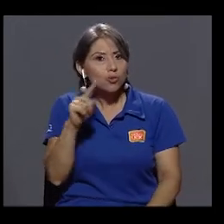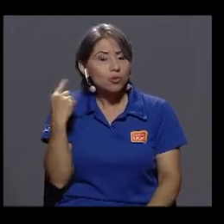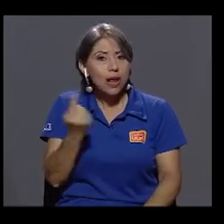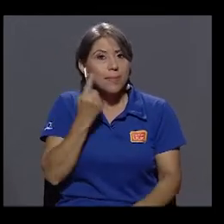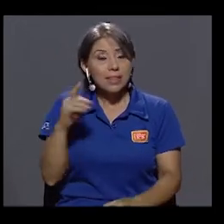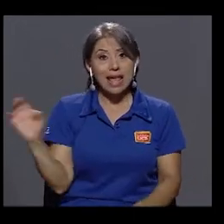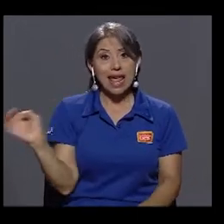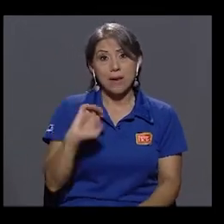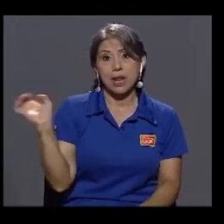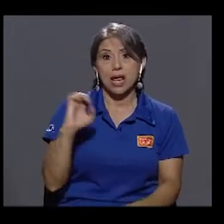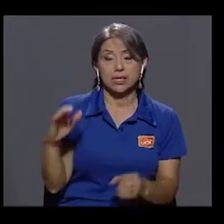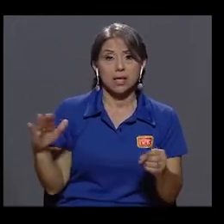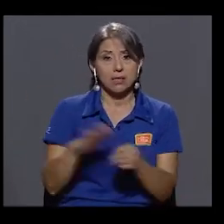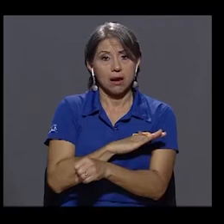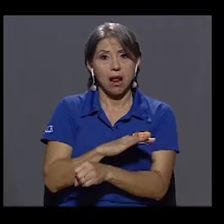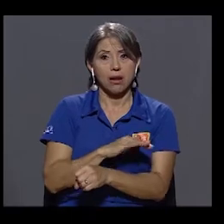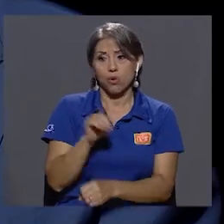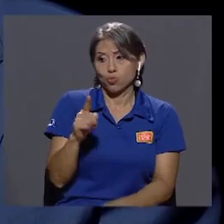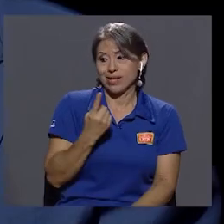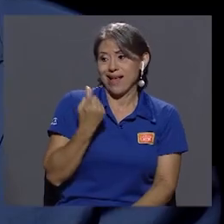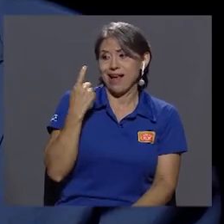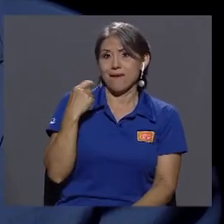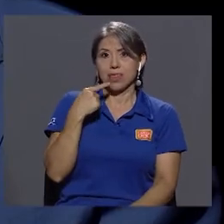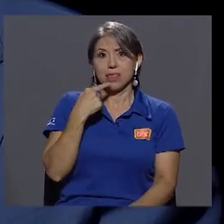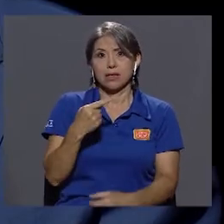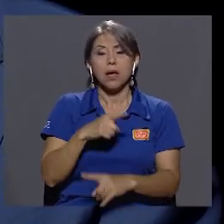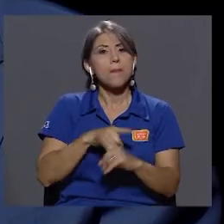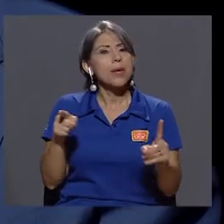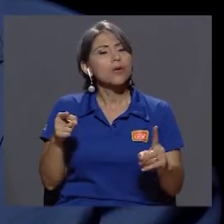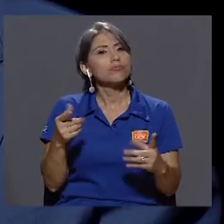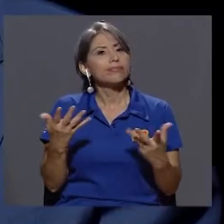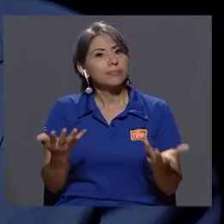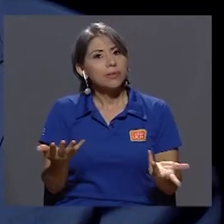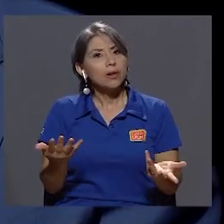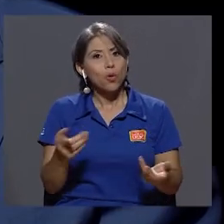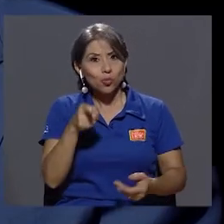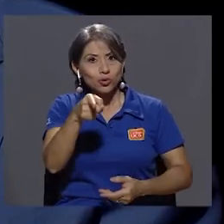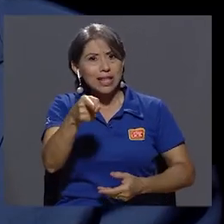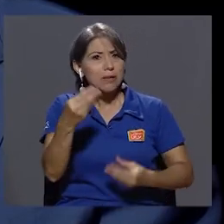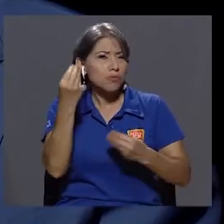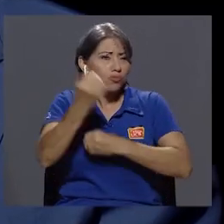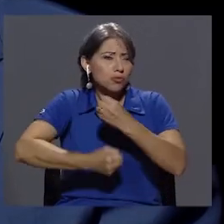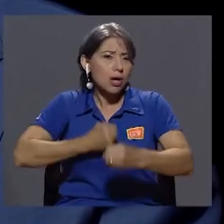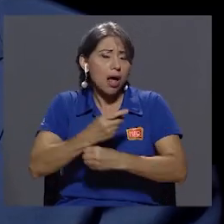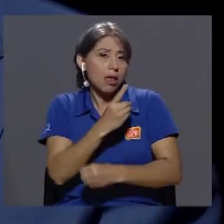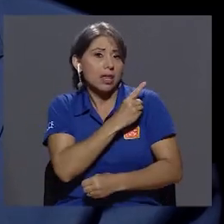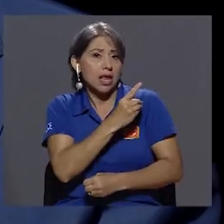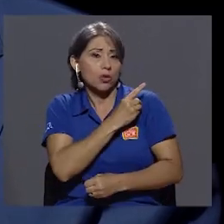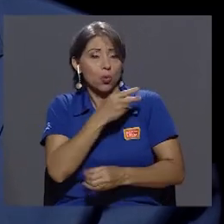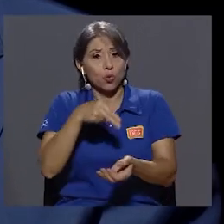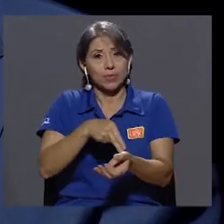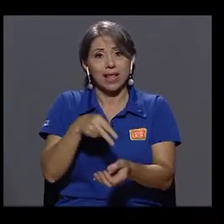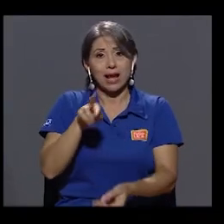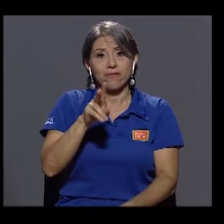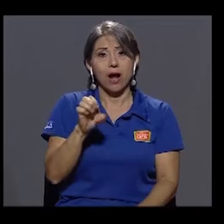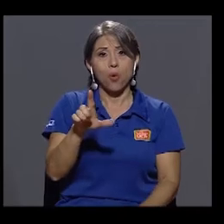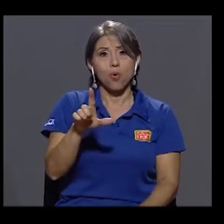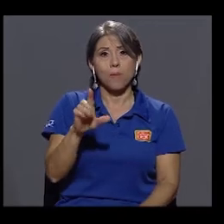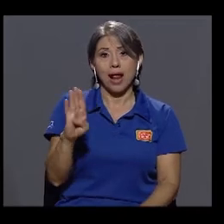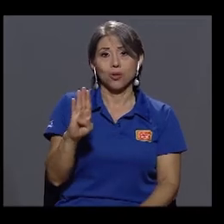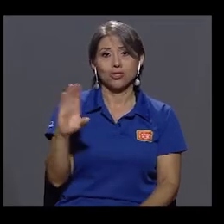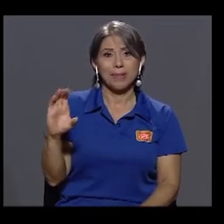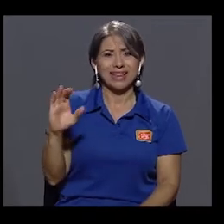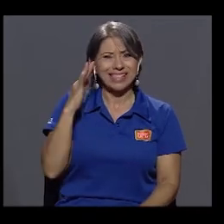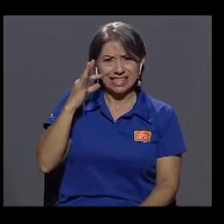una emergencia que es muy integral y ahora usted lo que haber puesto como de manifiesto pero quisiera saber usted que estuvo tantos años como director del bronco cervantes 25 me